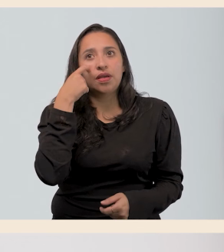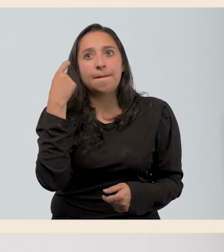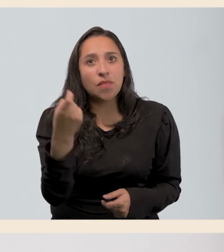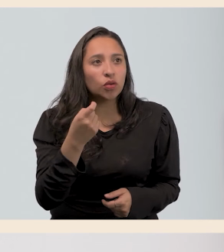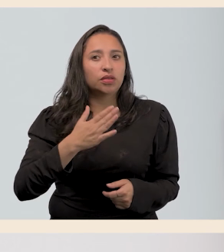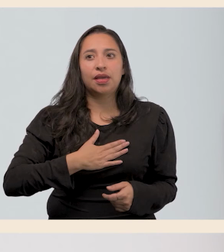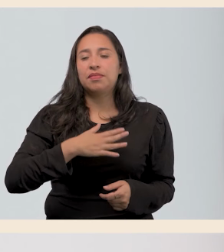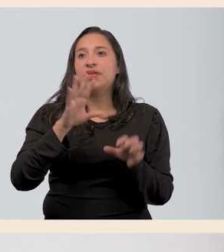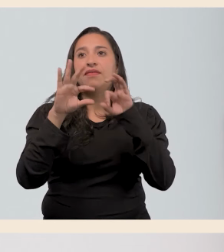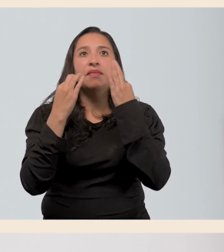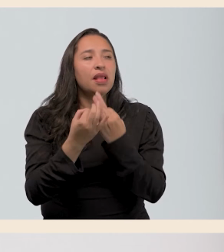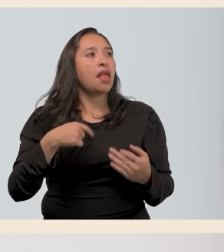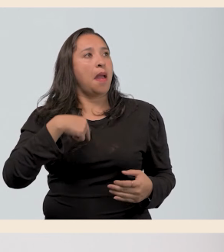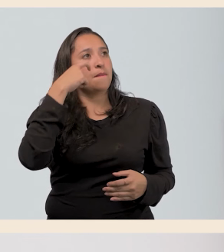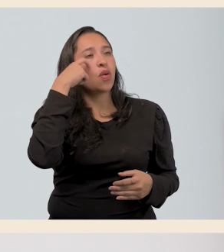a Ocaña,